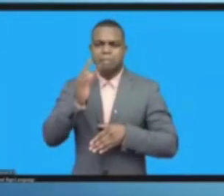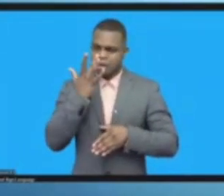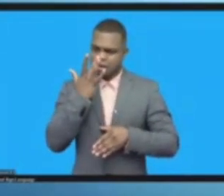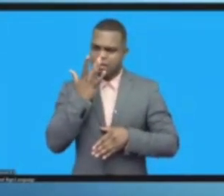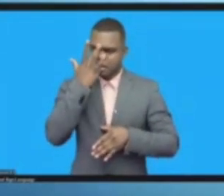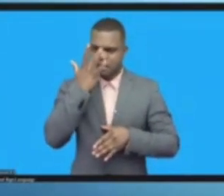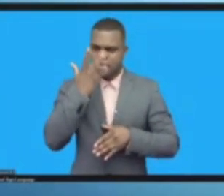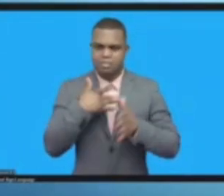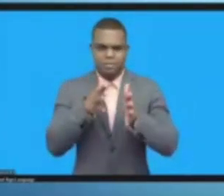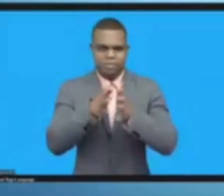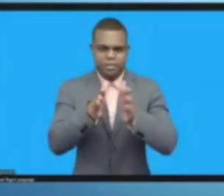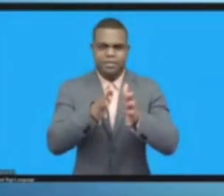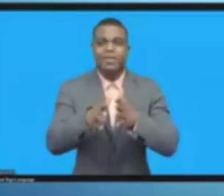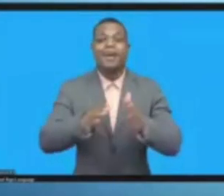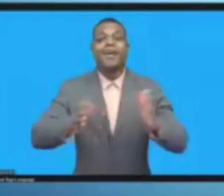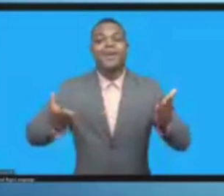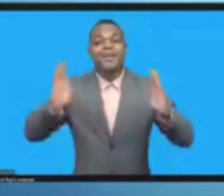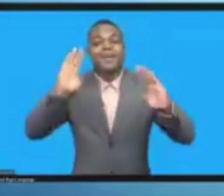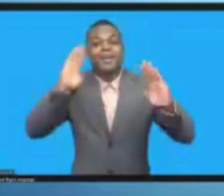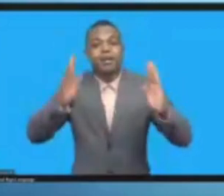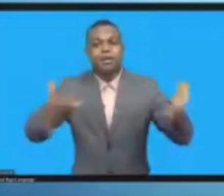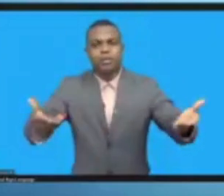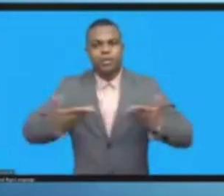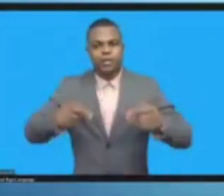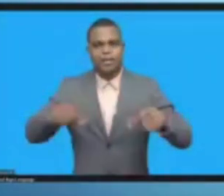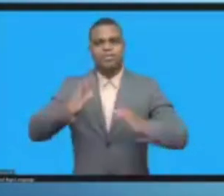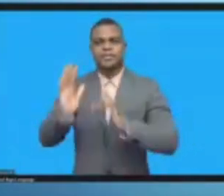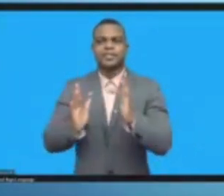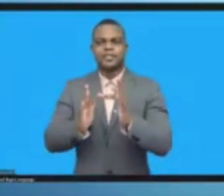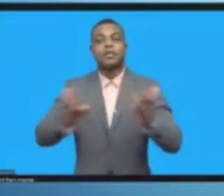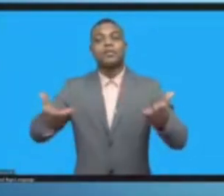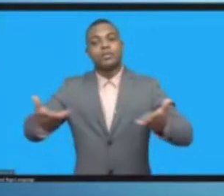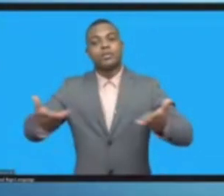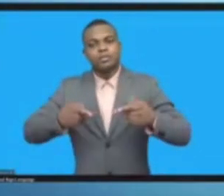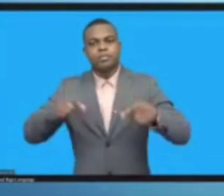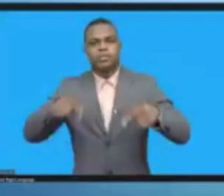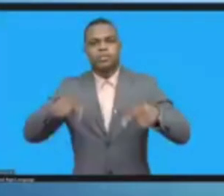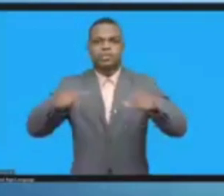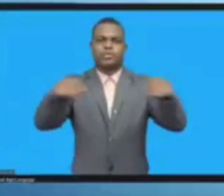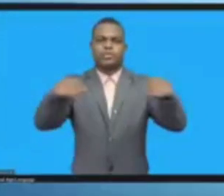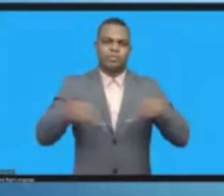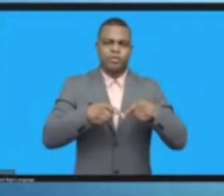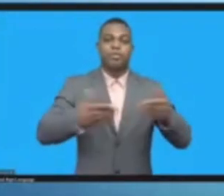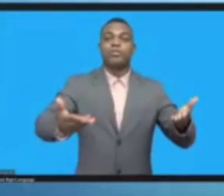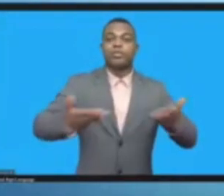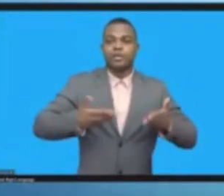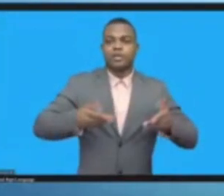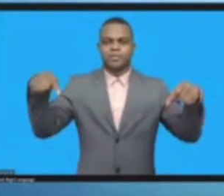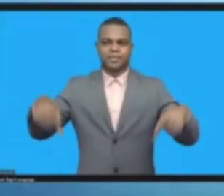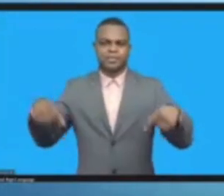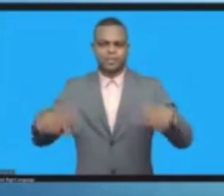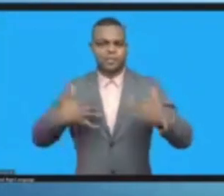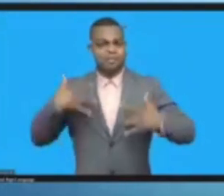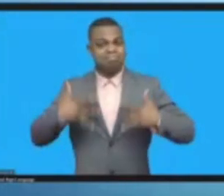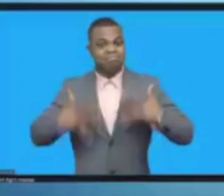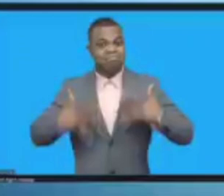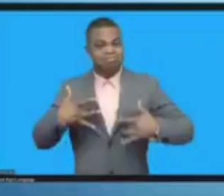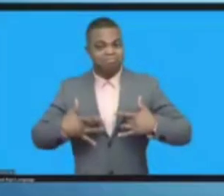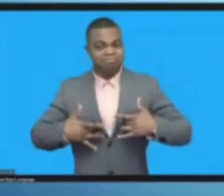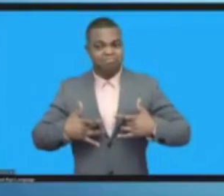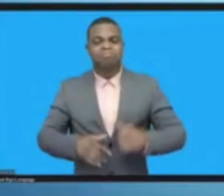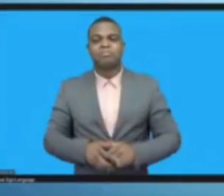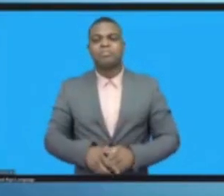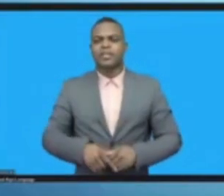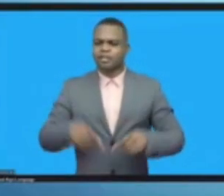jefe desde que se inició y lo que hacemos porque creemos que esto es un lugar importante para que las partes interesadas y los gobiernos sociedad civil y las personas se